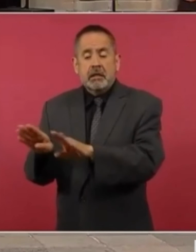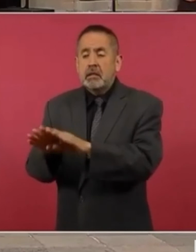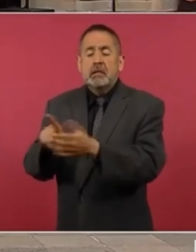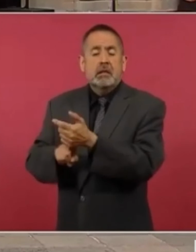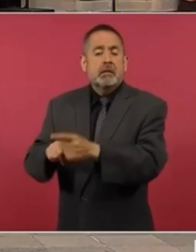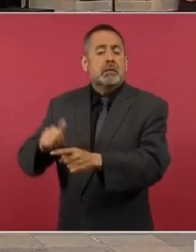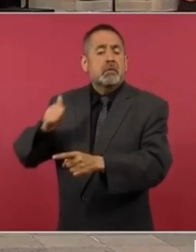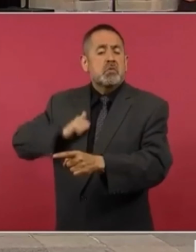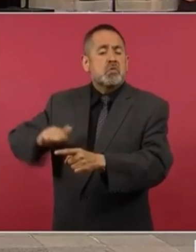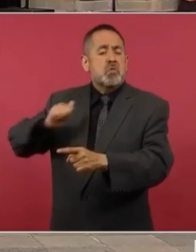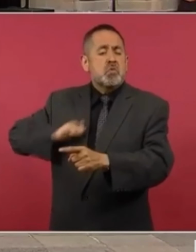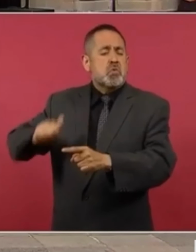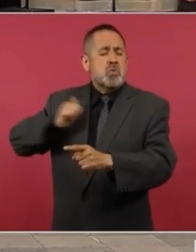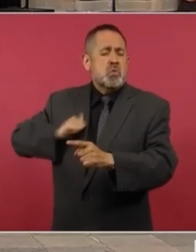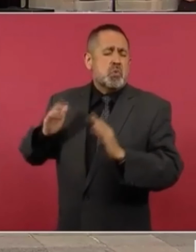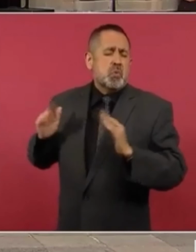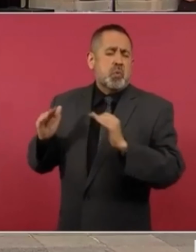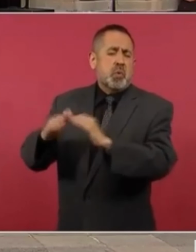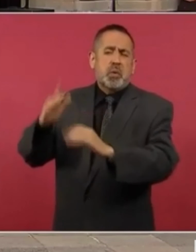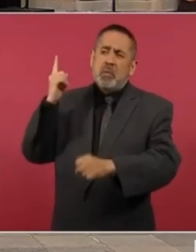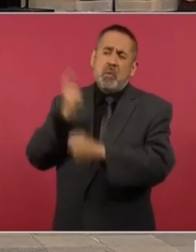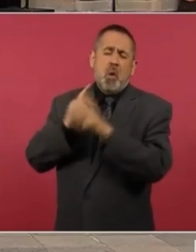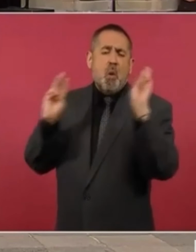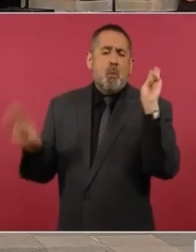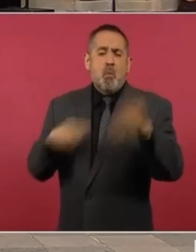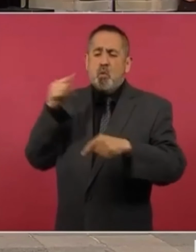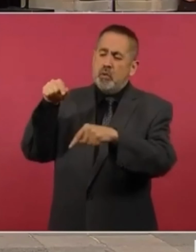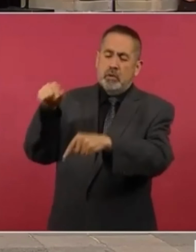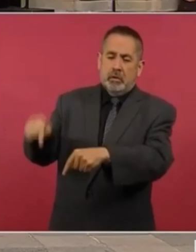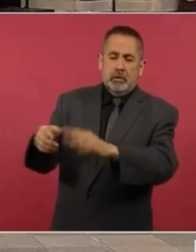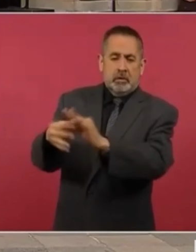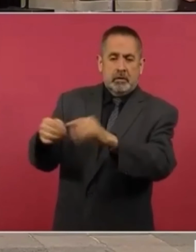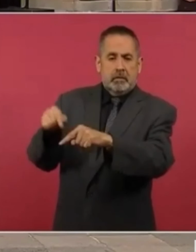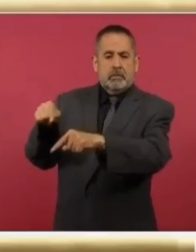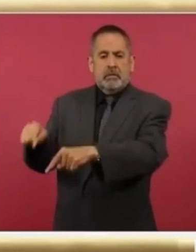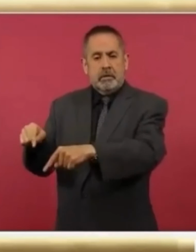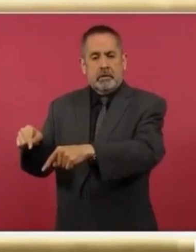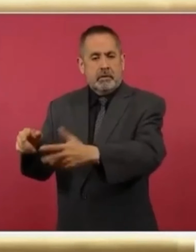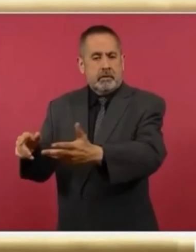zonas arqueológicas más importantes del mundo.